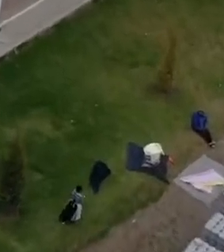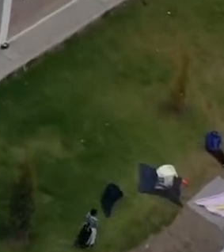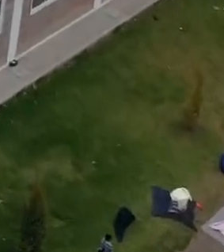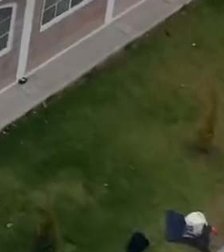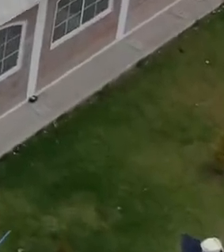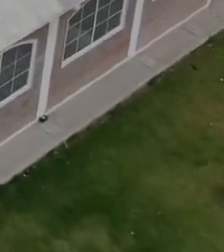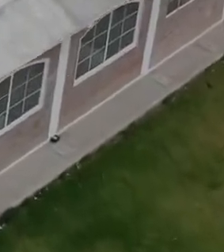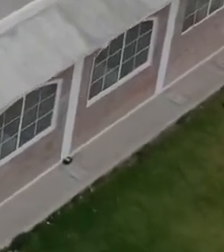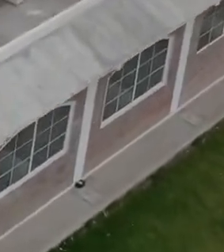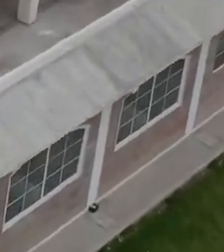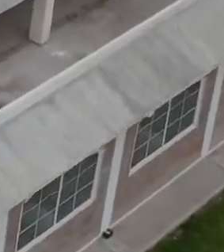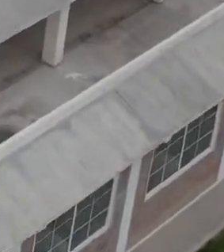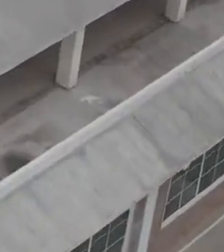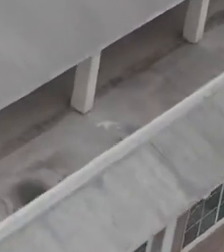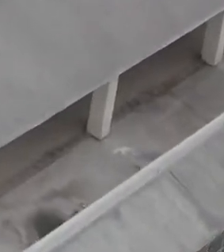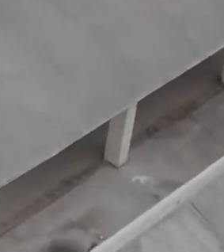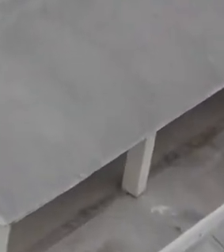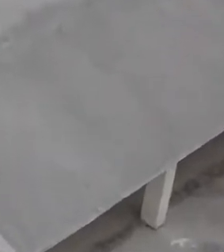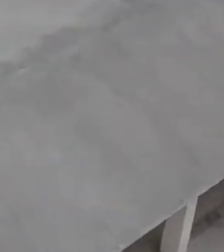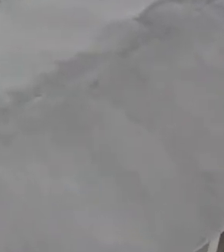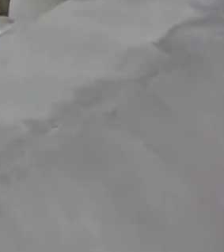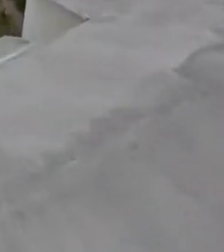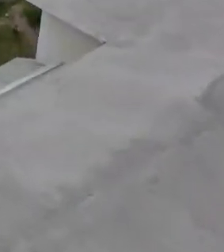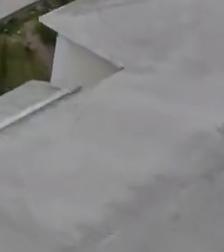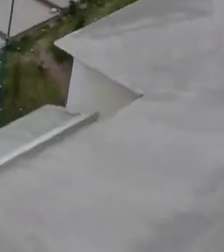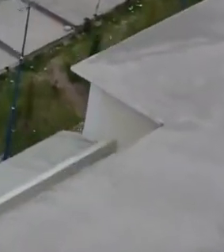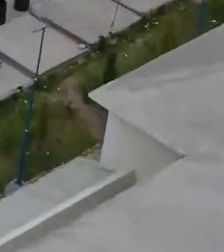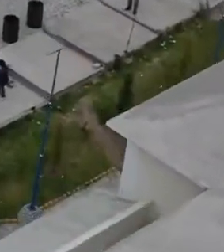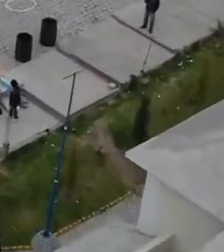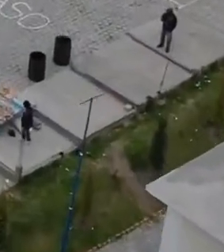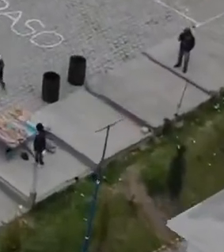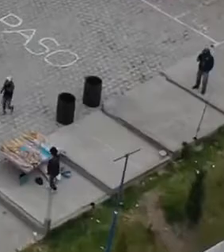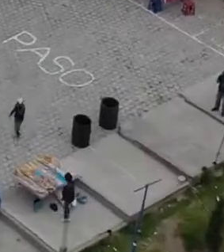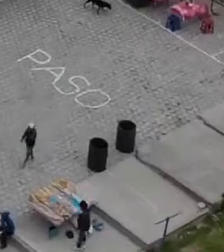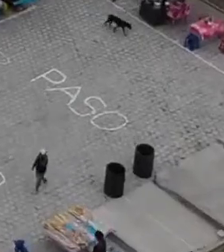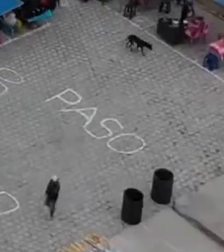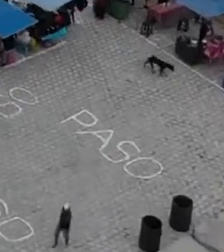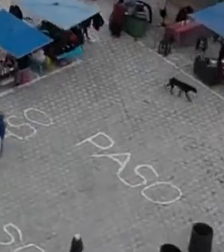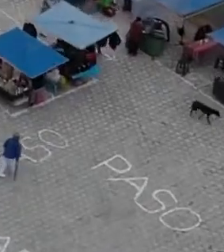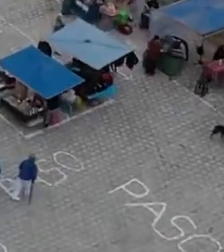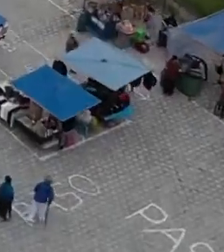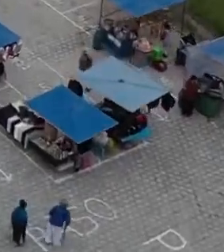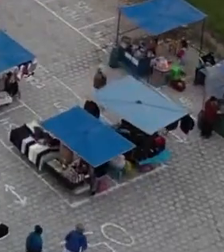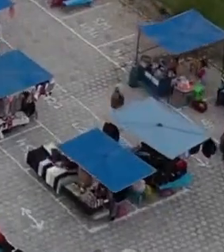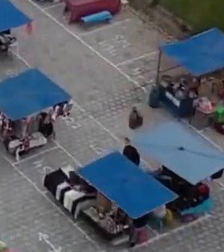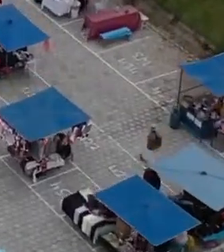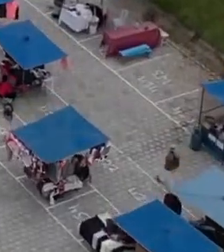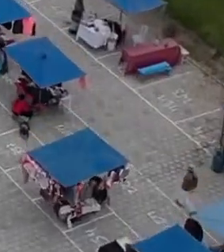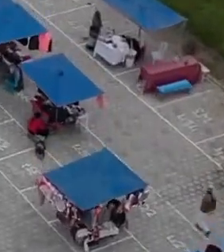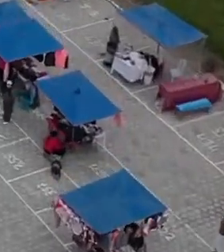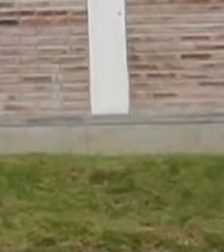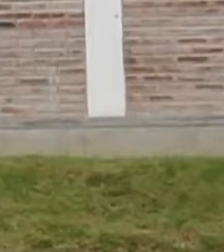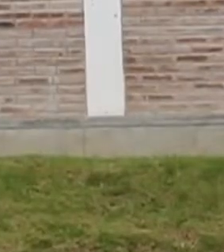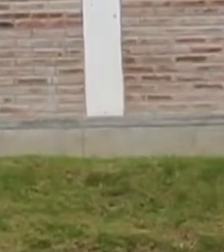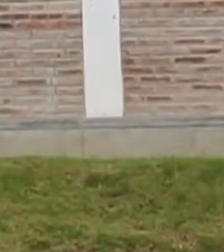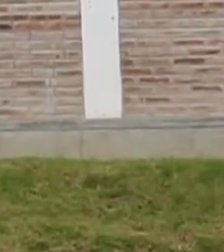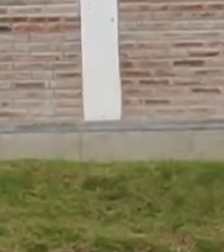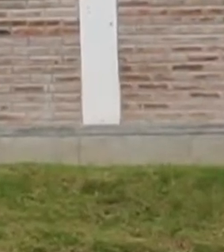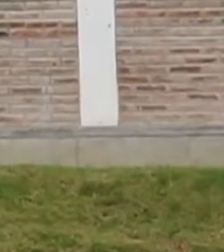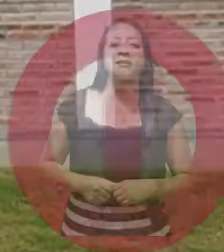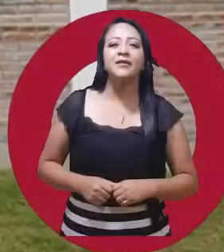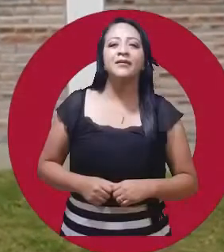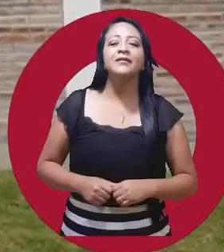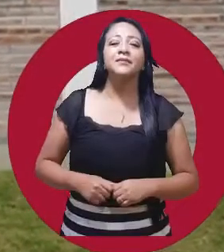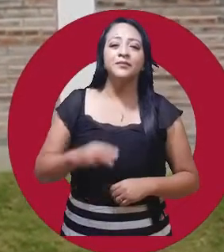Chasquirca. Caiwanga, Quinchuquí, Huivacuna, Jatupambapi, Chinayata, Otavalopipas, Jatushpa, Catita, Ushachumican. La